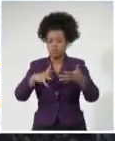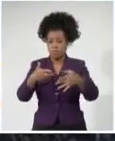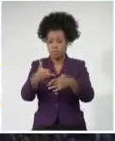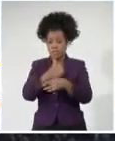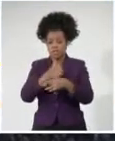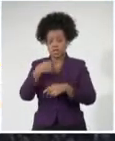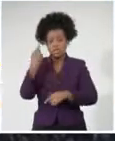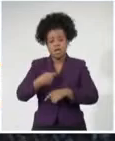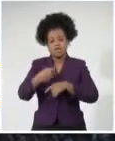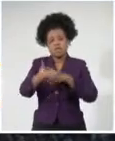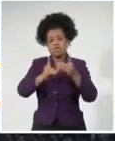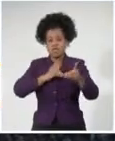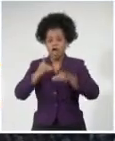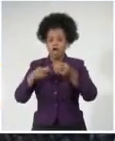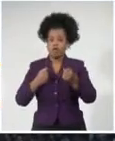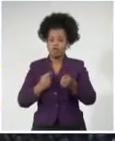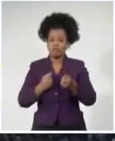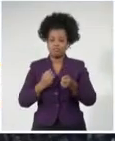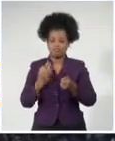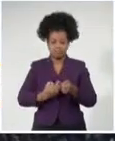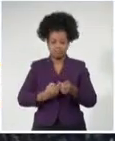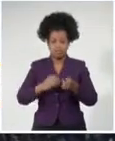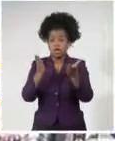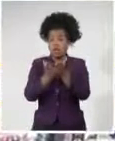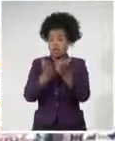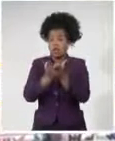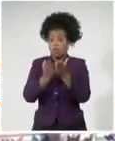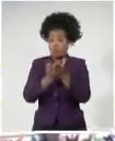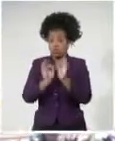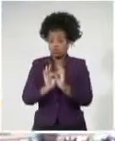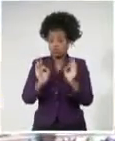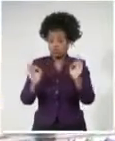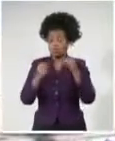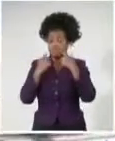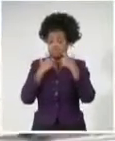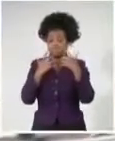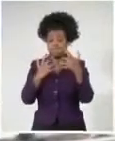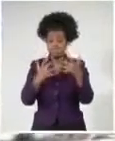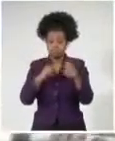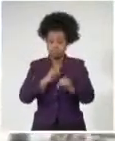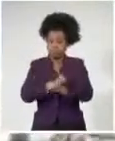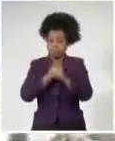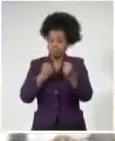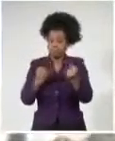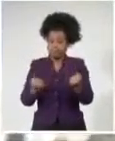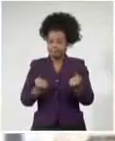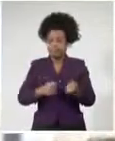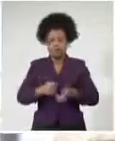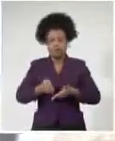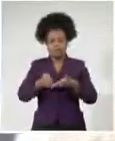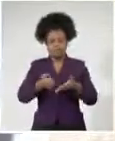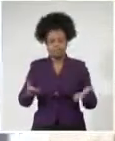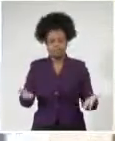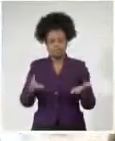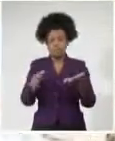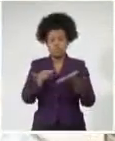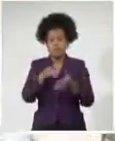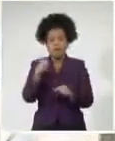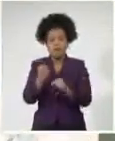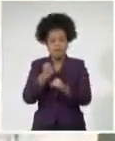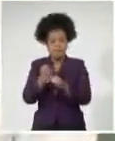diálogo entre las generaciones, la educación como factor de libertad, responsabilidad y desarrollo, y el trabajo para una